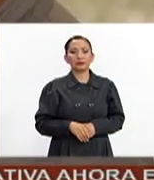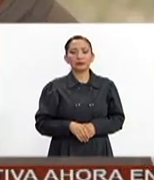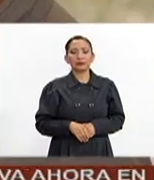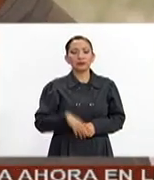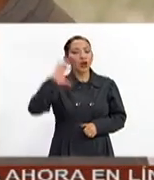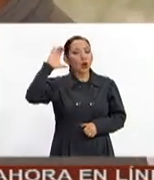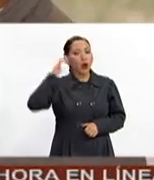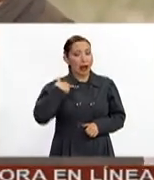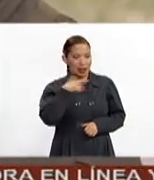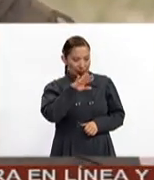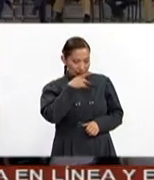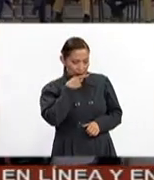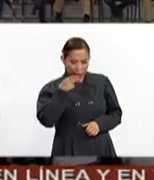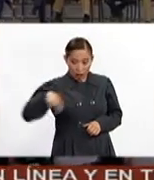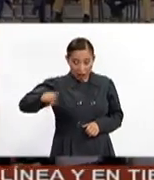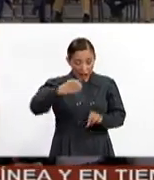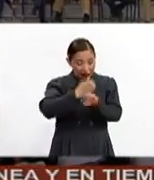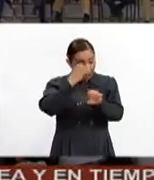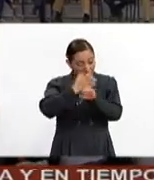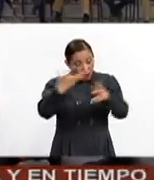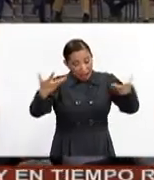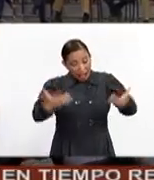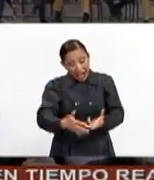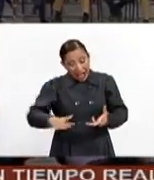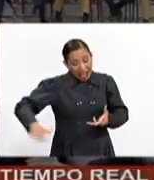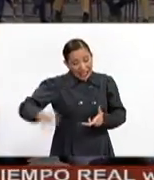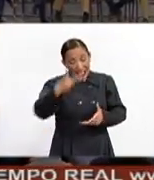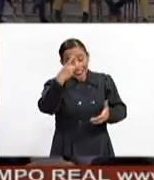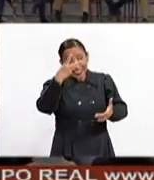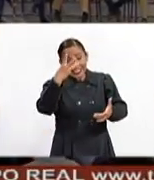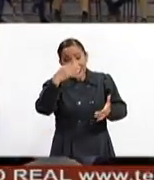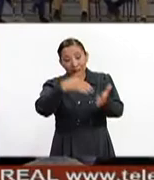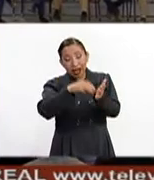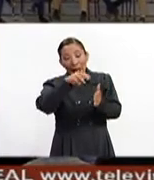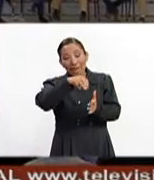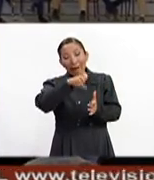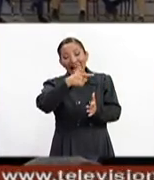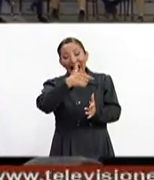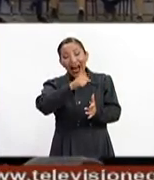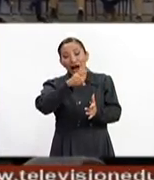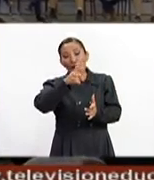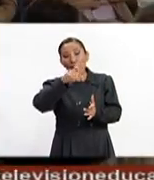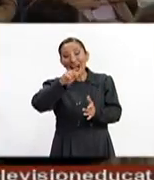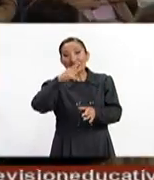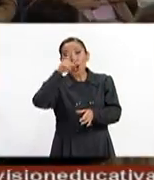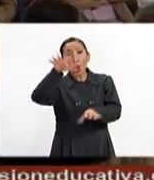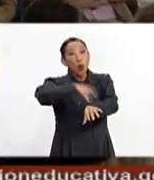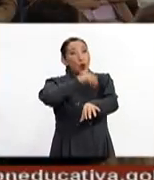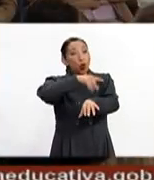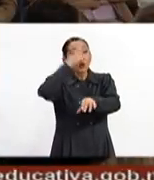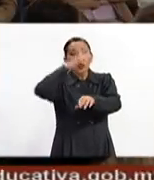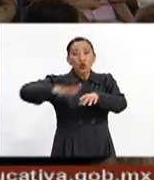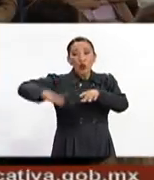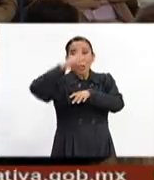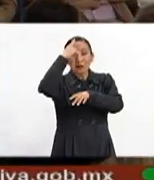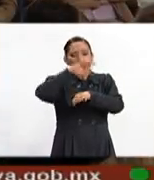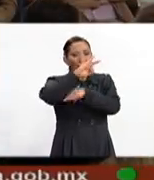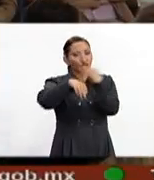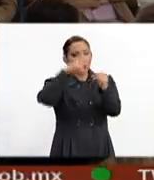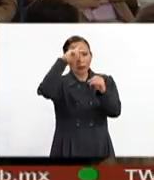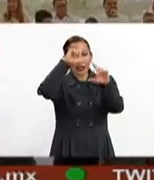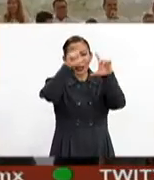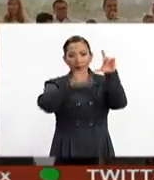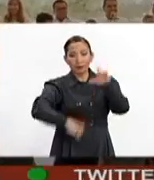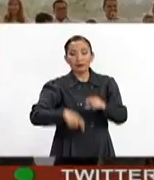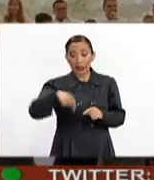Coahuila, señor gobernador, es un estado que genera 3.000 megawatts de energía eléctrica para todo el